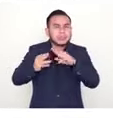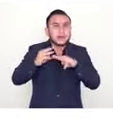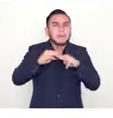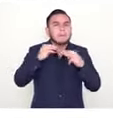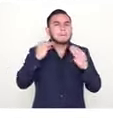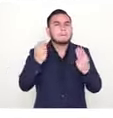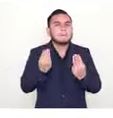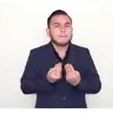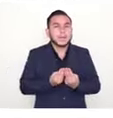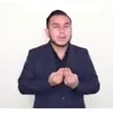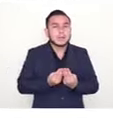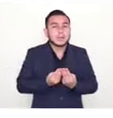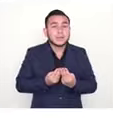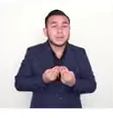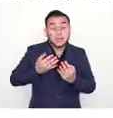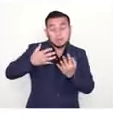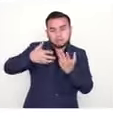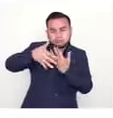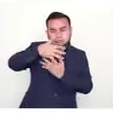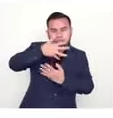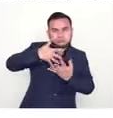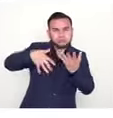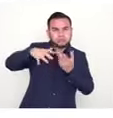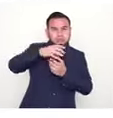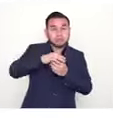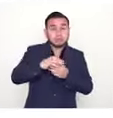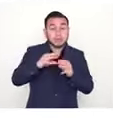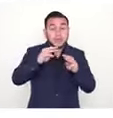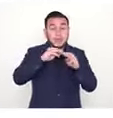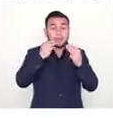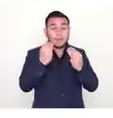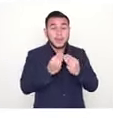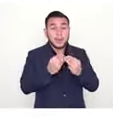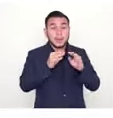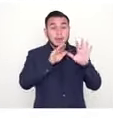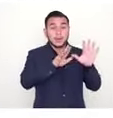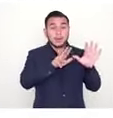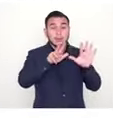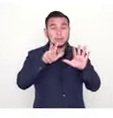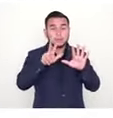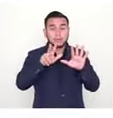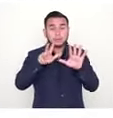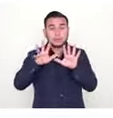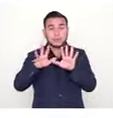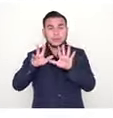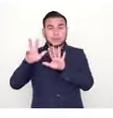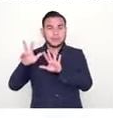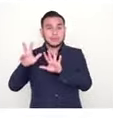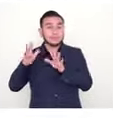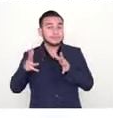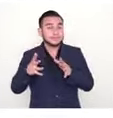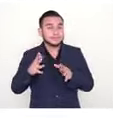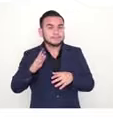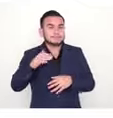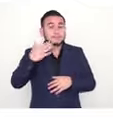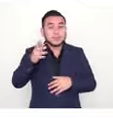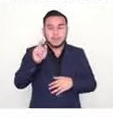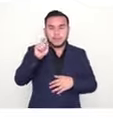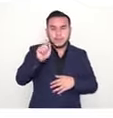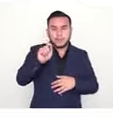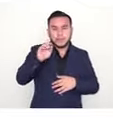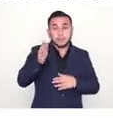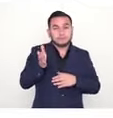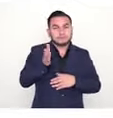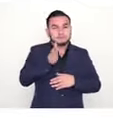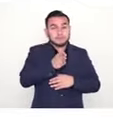nuestro gobierno de mezclar pandilleros de la ms 13 y la 18 en las mismas celdas y pone luego punto verdad y